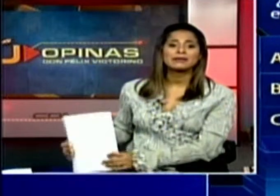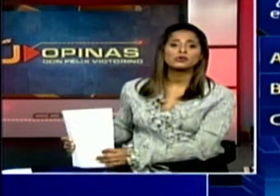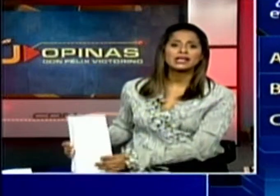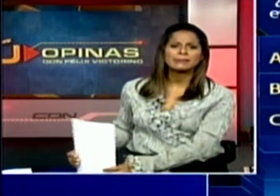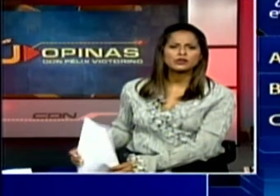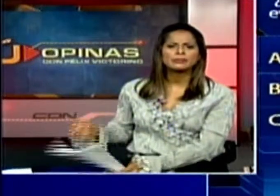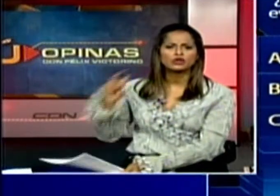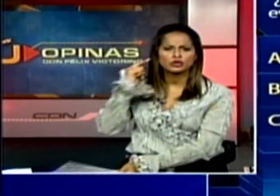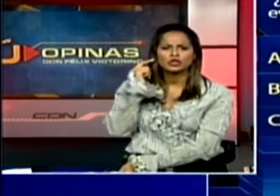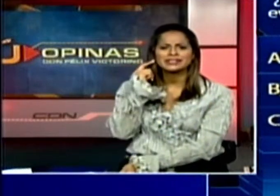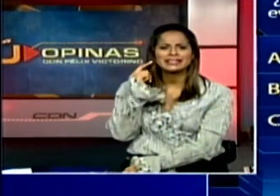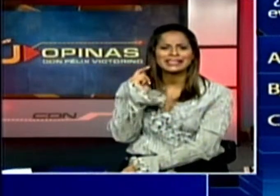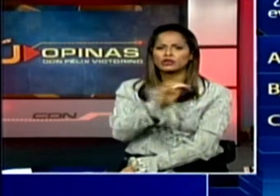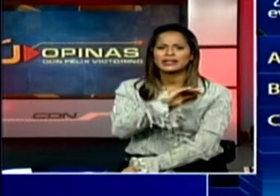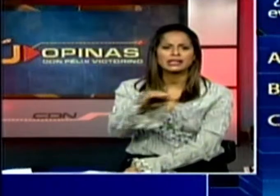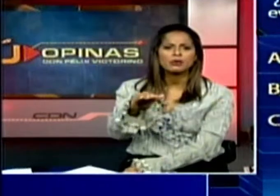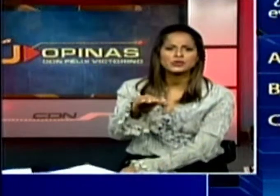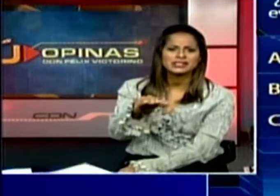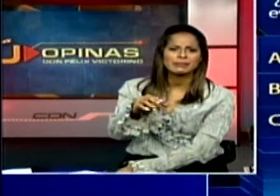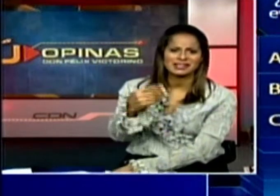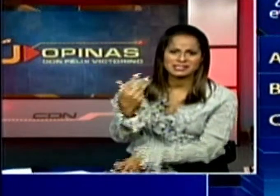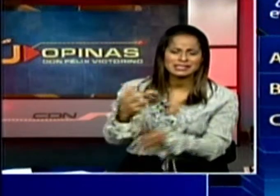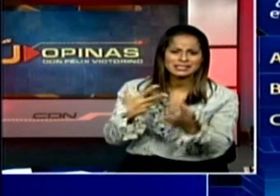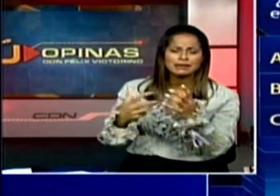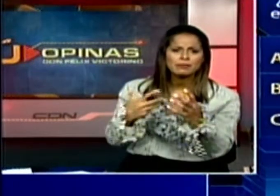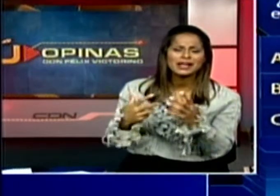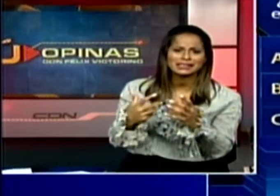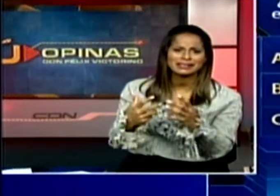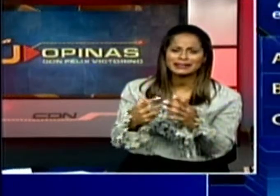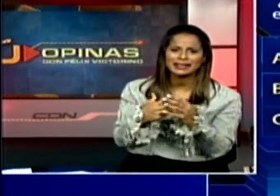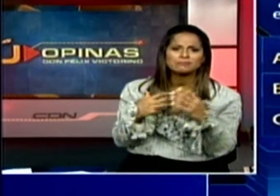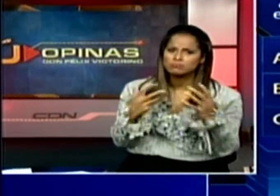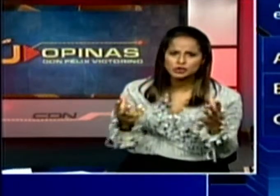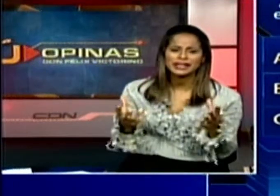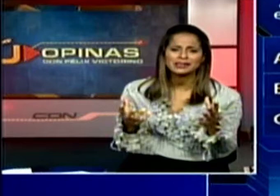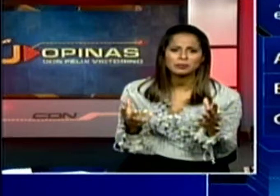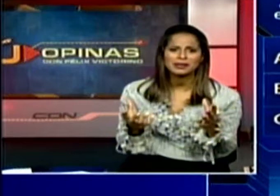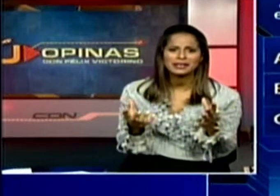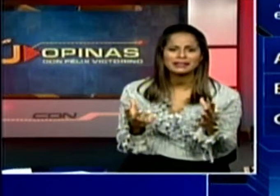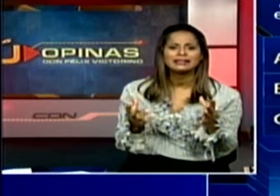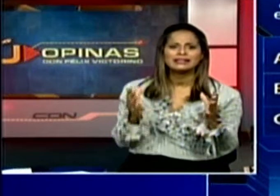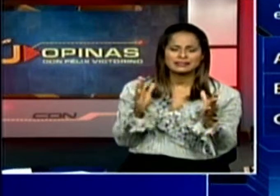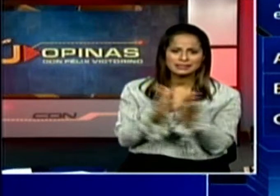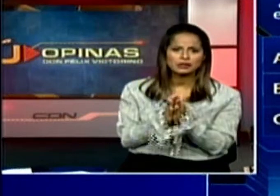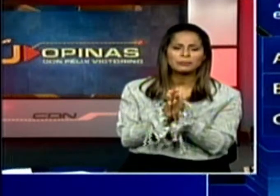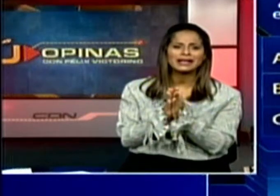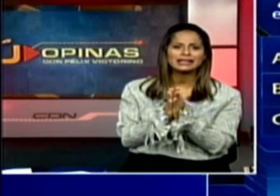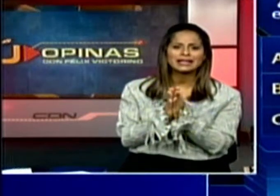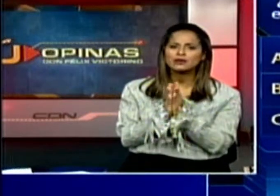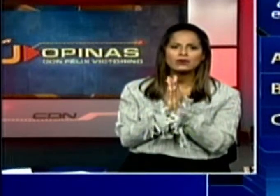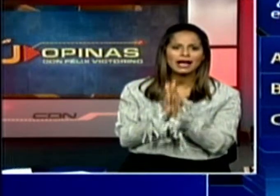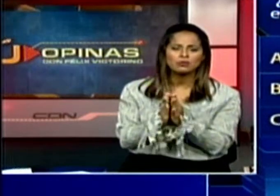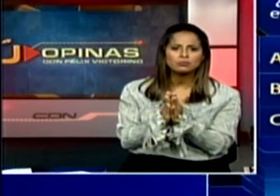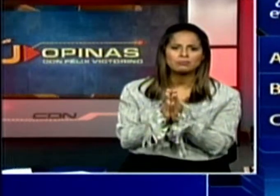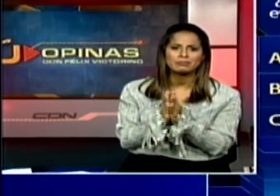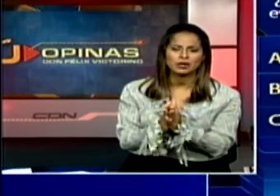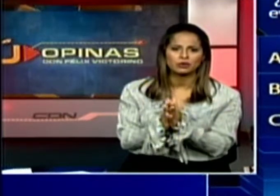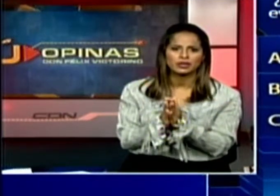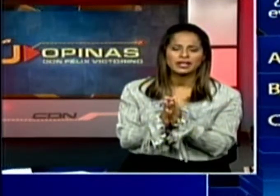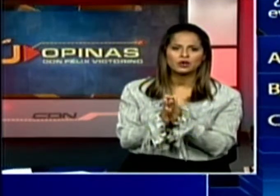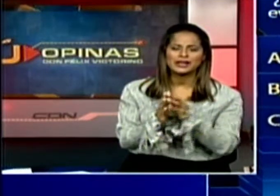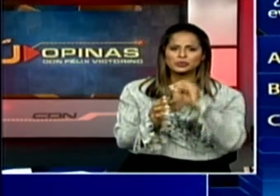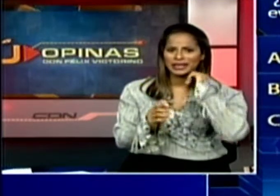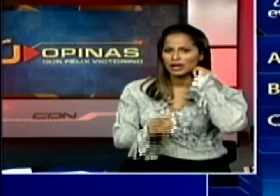Hola, si me ayudan rapidito, nos dice el director que tenemos muchas llamadas, así que vamos a tratar de que mucha gente pueda hablar. Si nos van al grano, aún